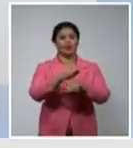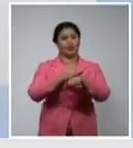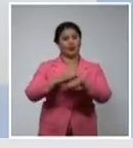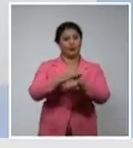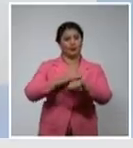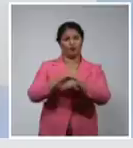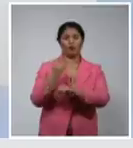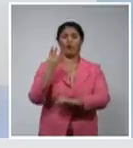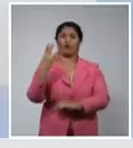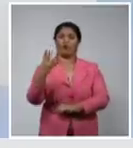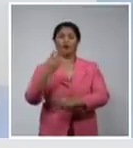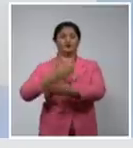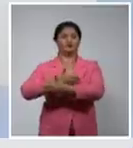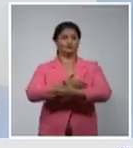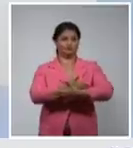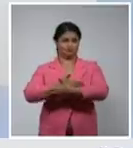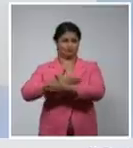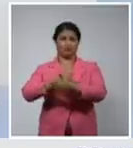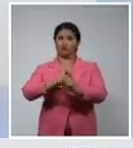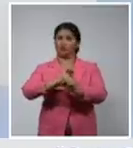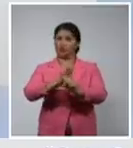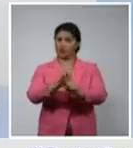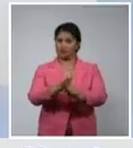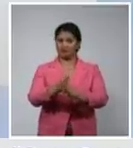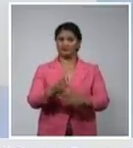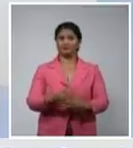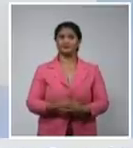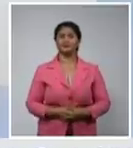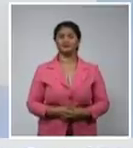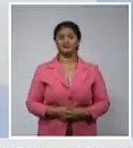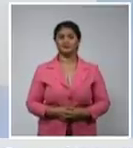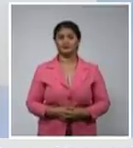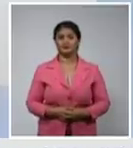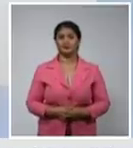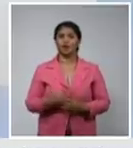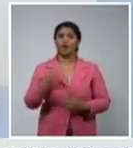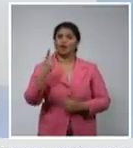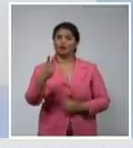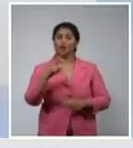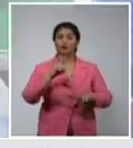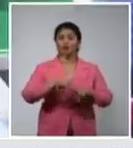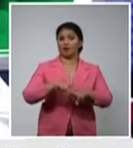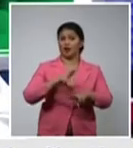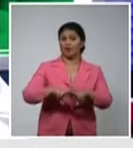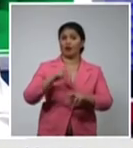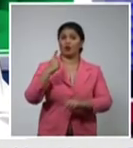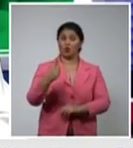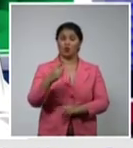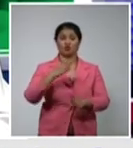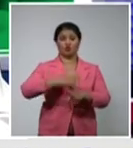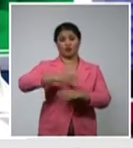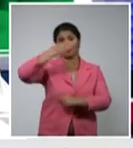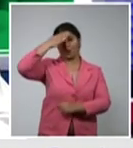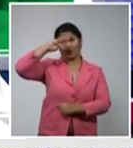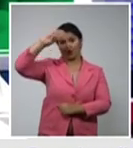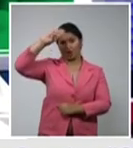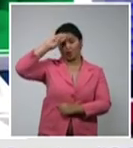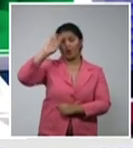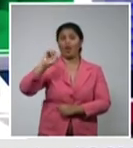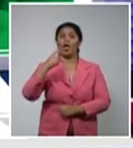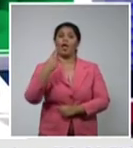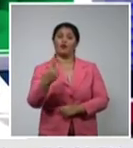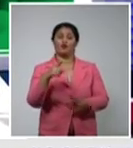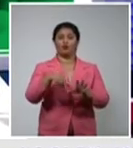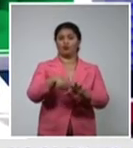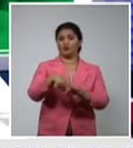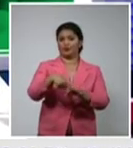4 lactantes con COVID-19. 2 de La Habana, 1 de Santiago de Cuba y 1 del municipio